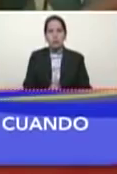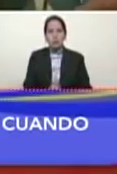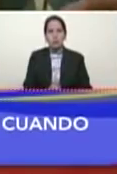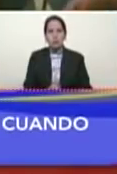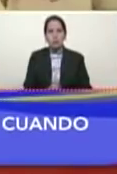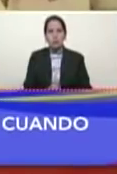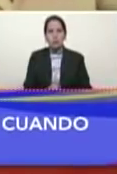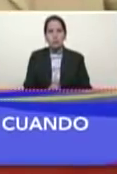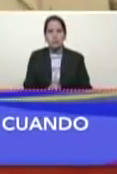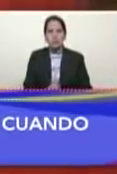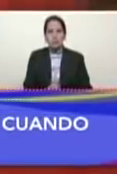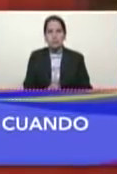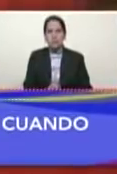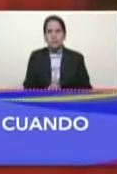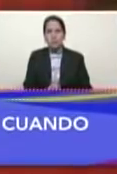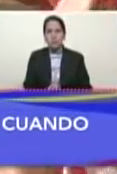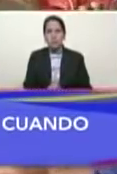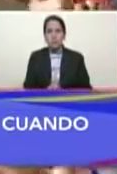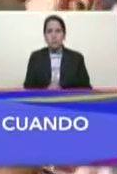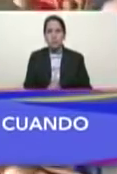Ajá, ¿qué les parece?